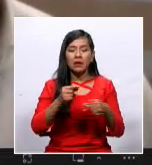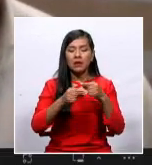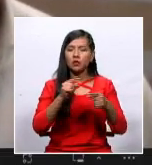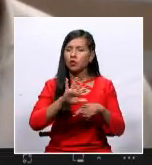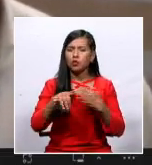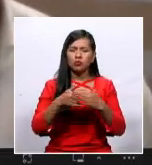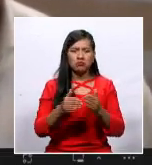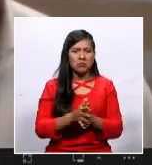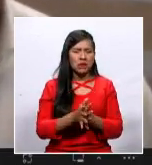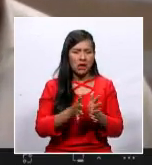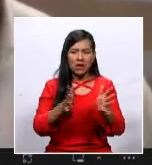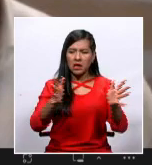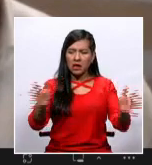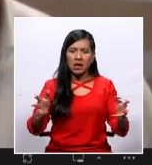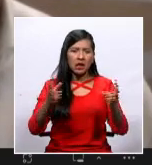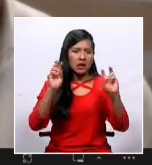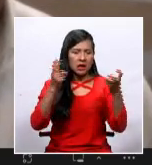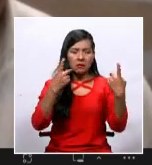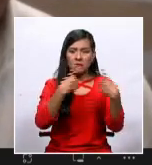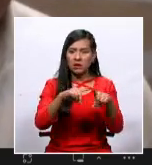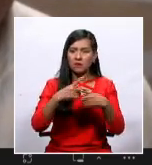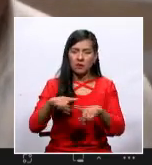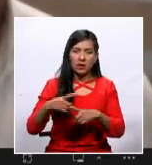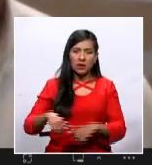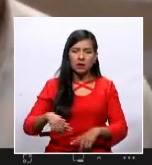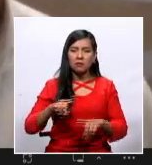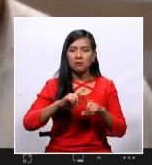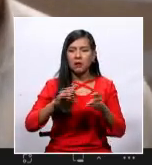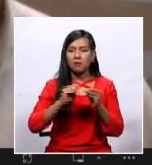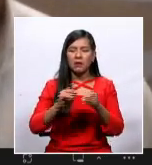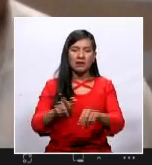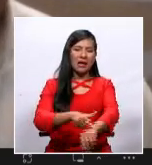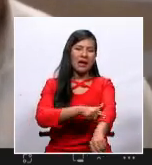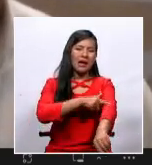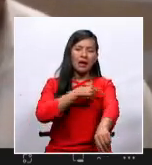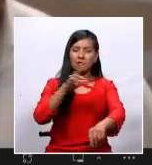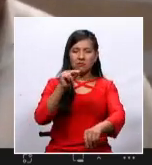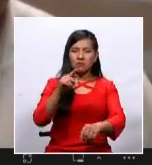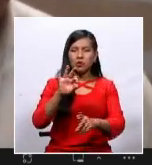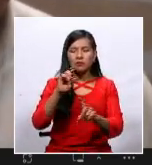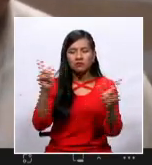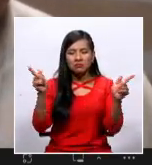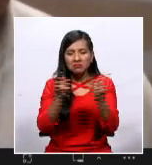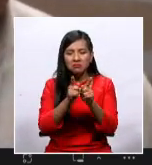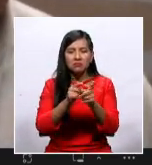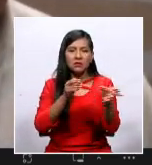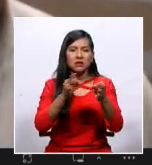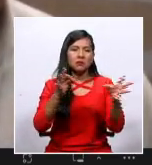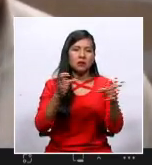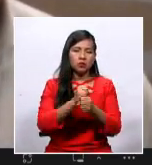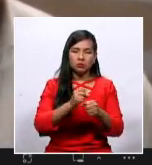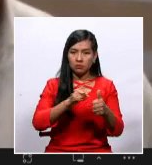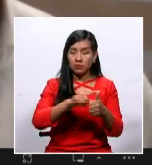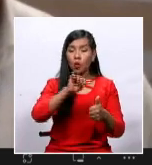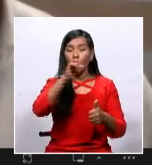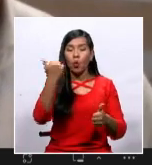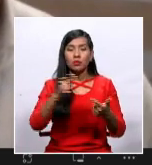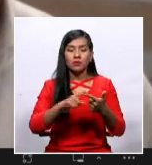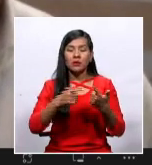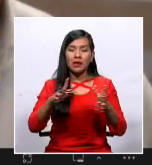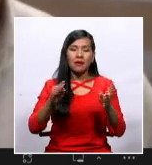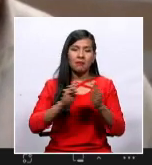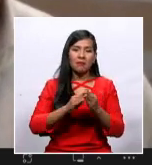general, temático, pero no tan extenso, digamos, no tan detallado. Y el otro es hacer un informe